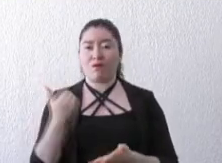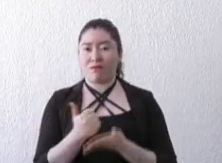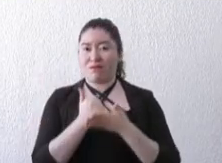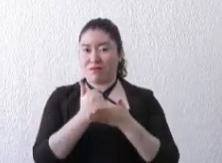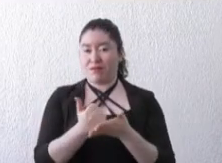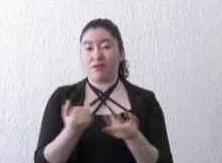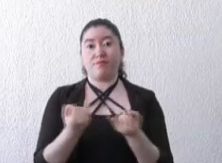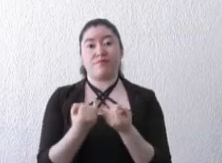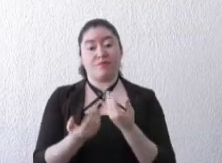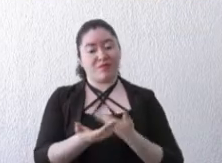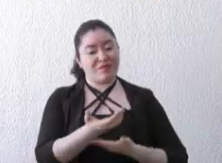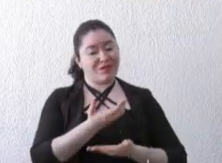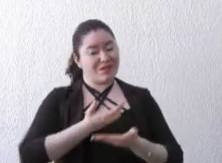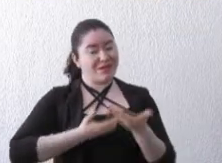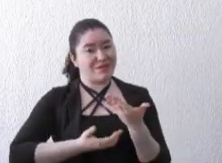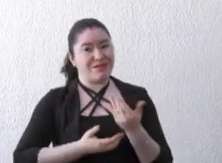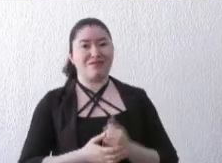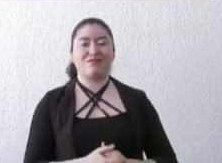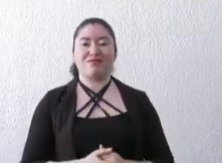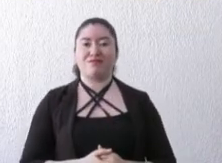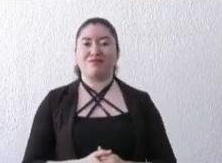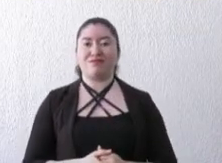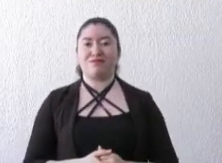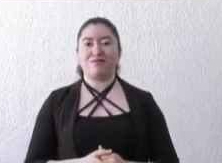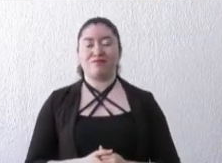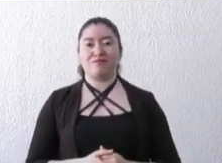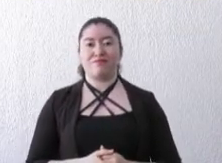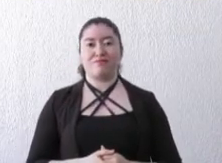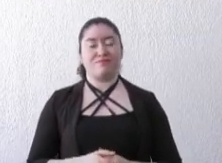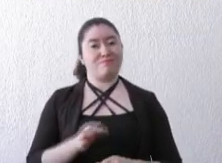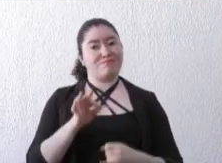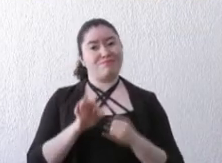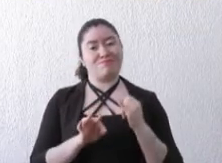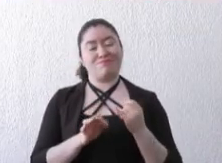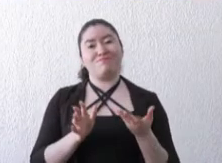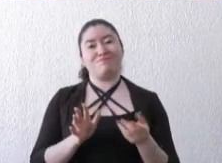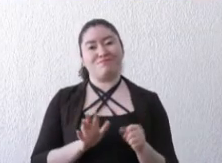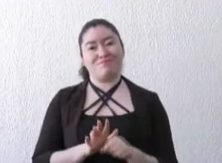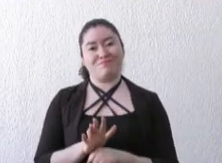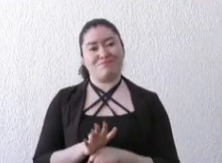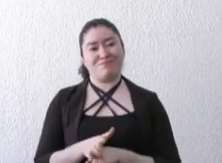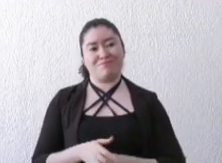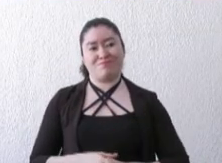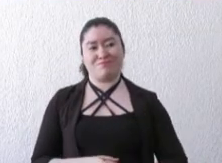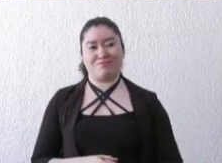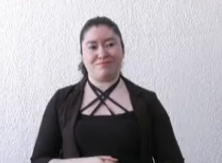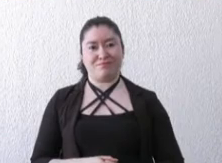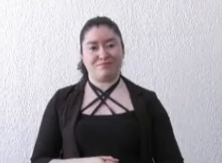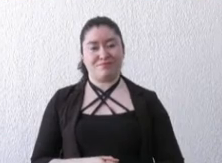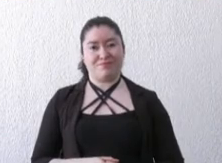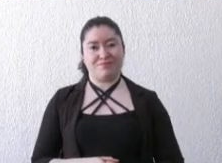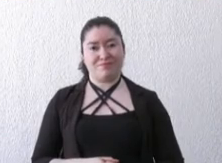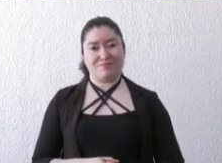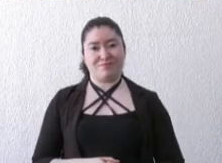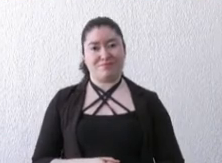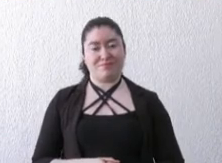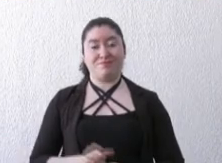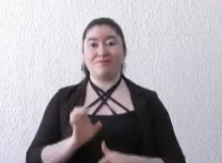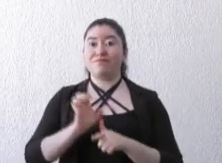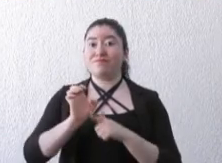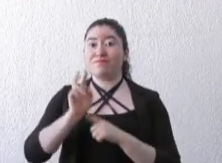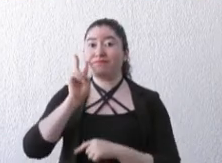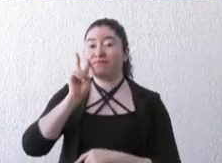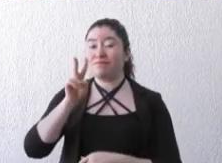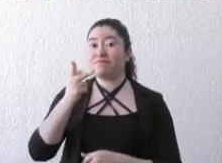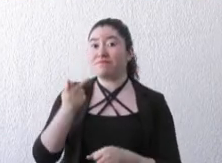y de camarinos. Siguiente. Y finalmente, bueno, el vestíbulo. Entonces, como ven, bueno,